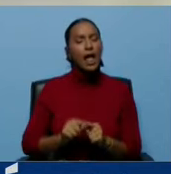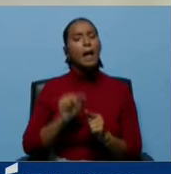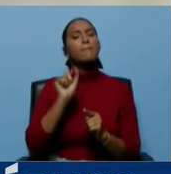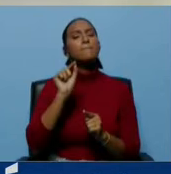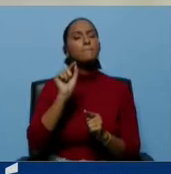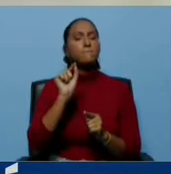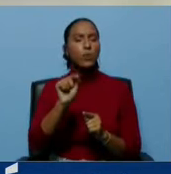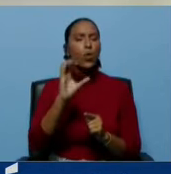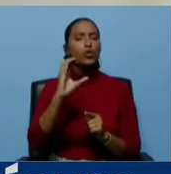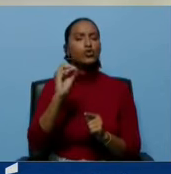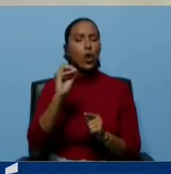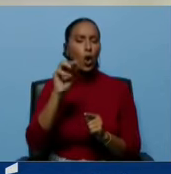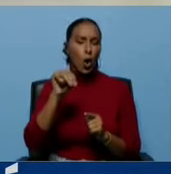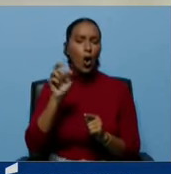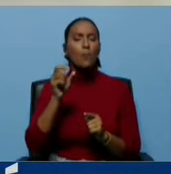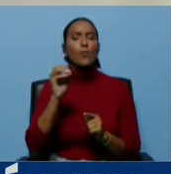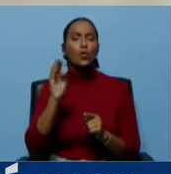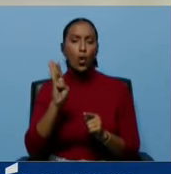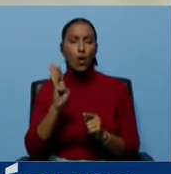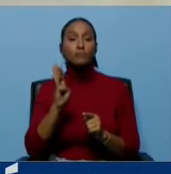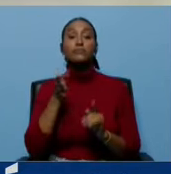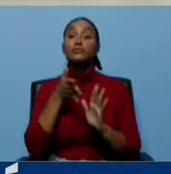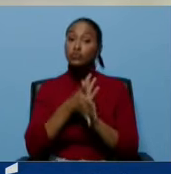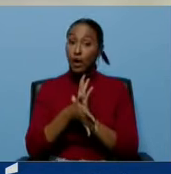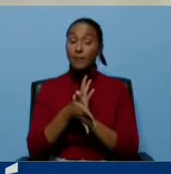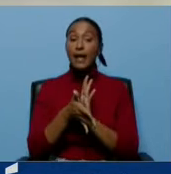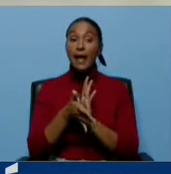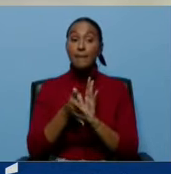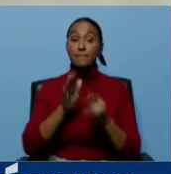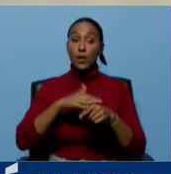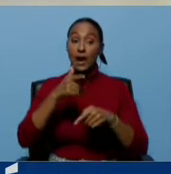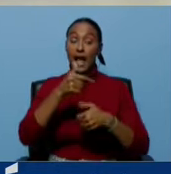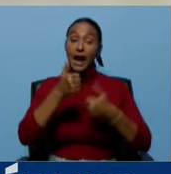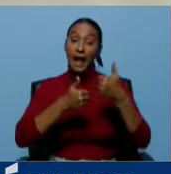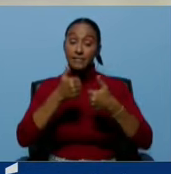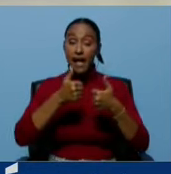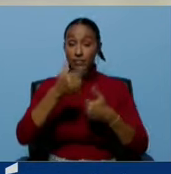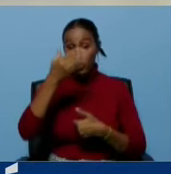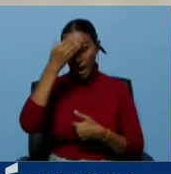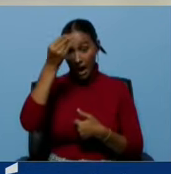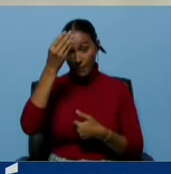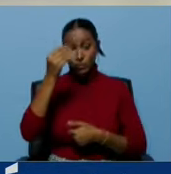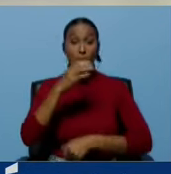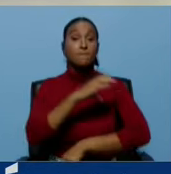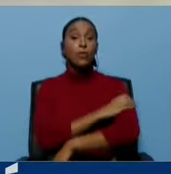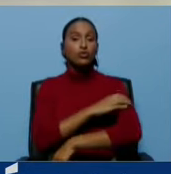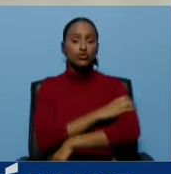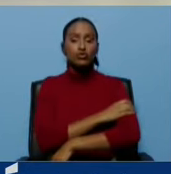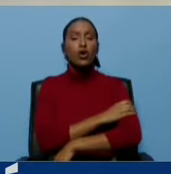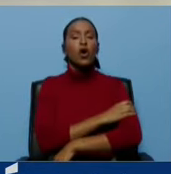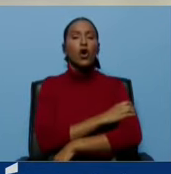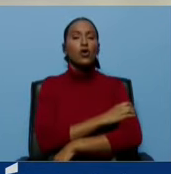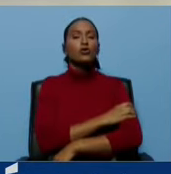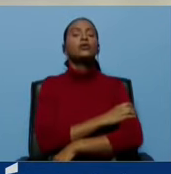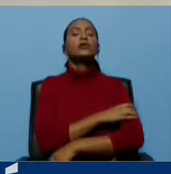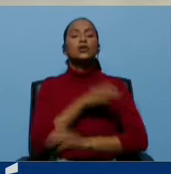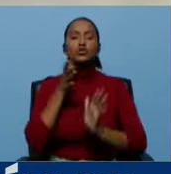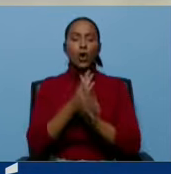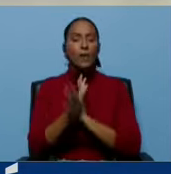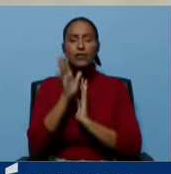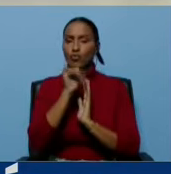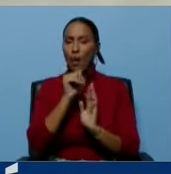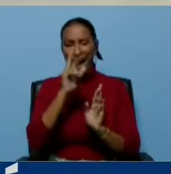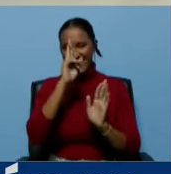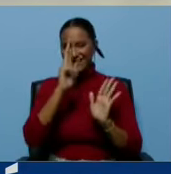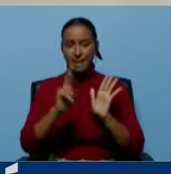www.resultados.com Cabe destacar que el excandidato de la extrema derecha incurrió en desacato e irrespeto